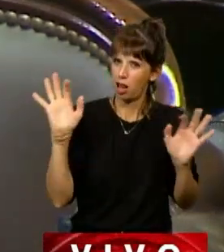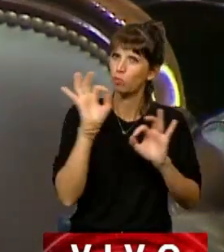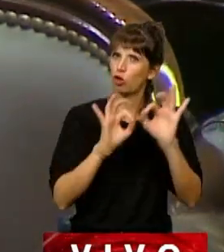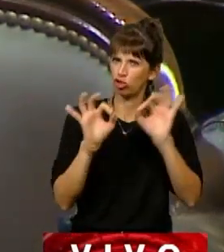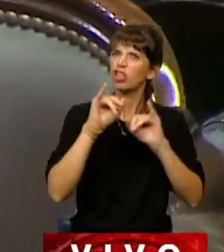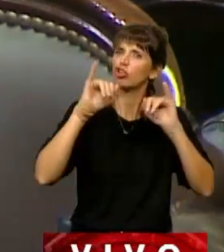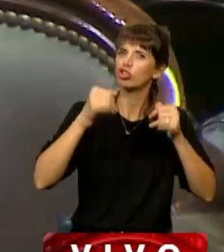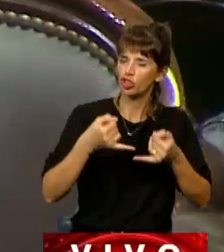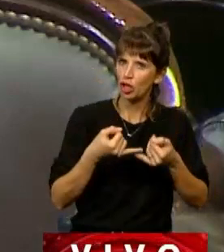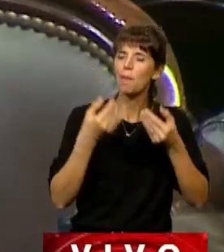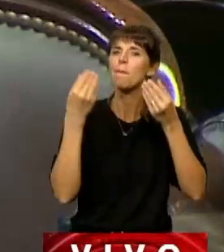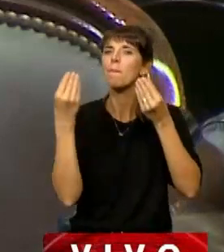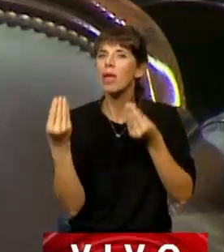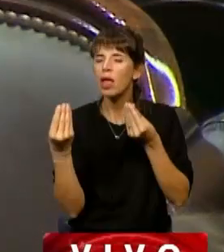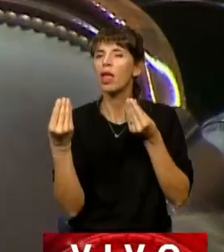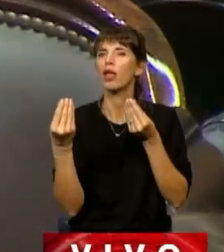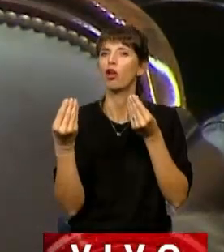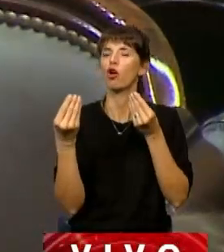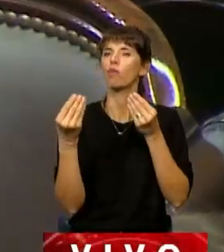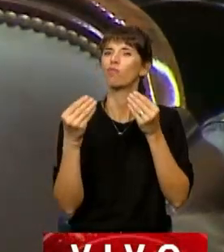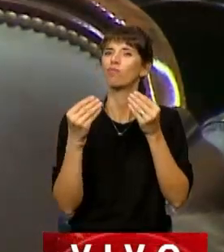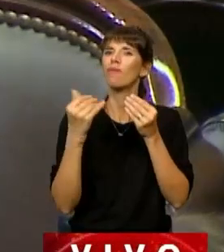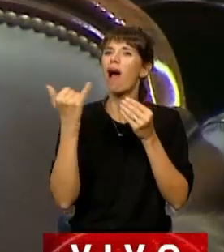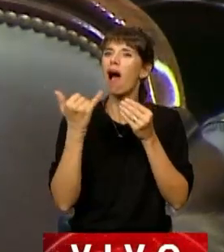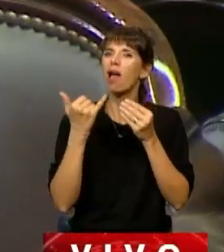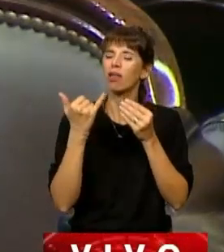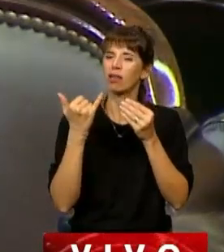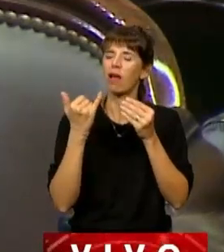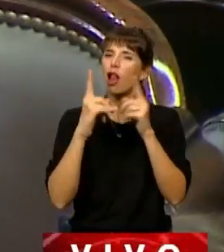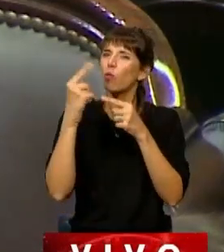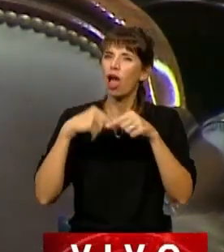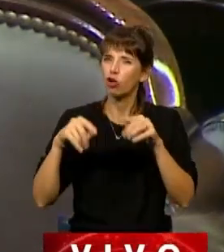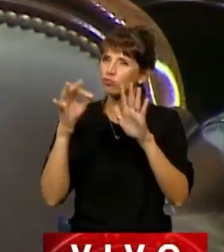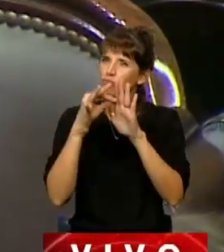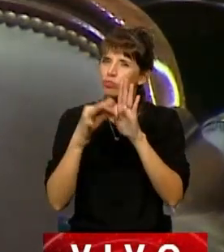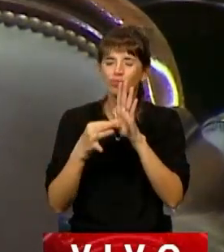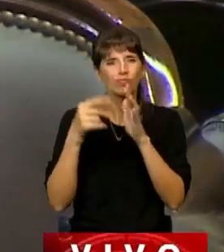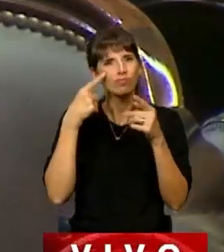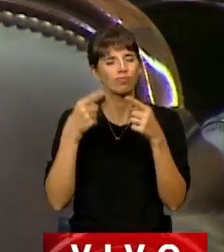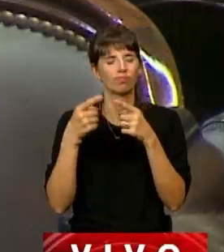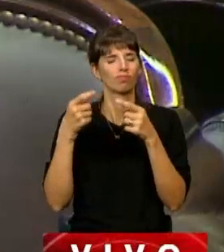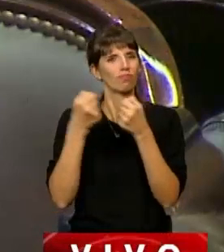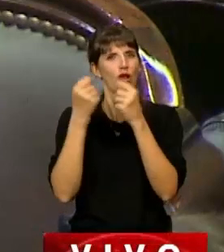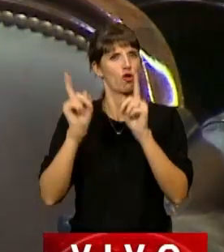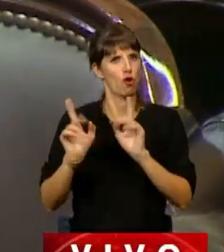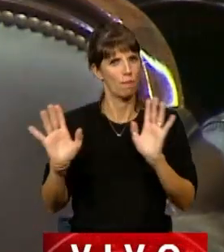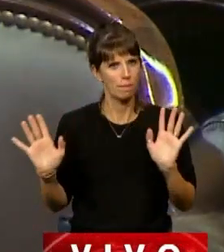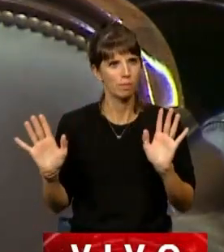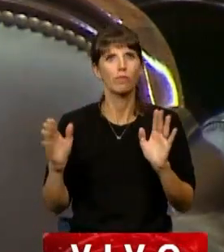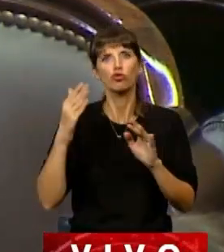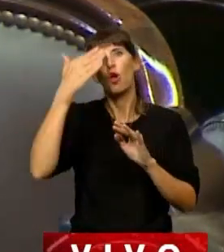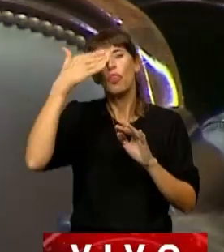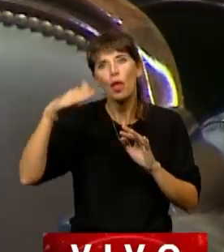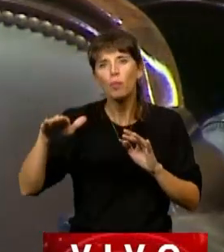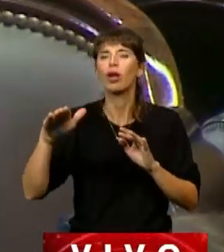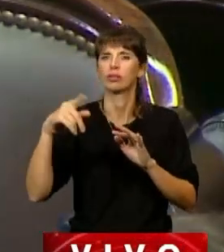proyecto, pero no estamos convencidos del modelo. Por eso En su momento vamos a hacer